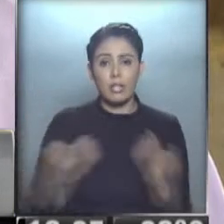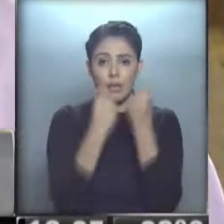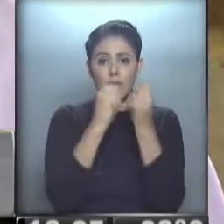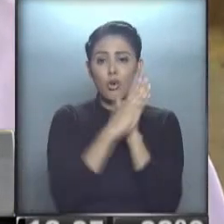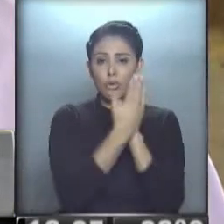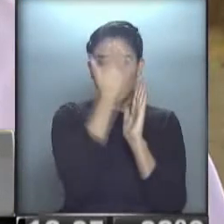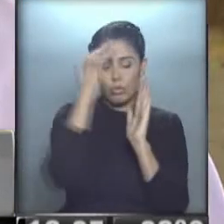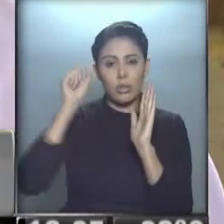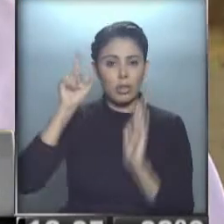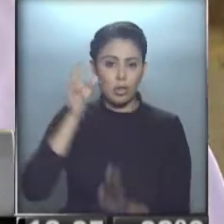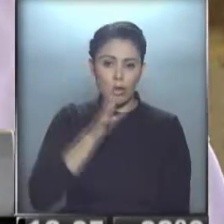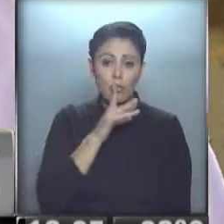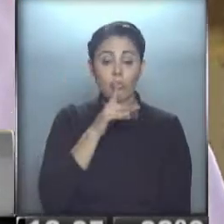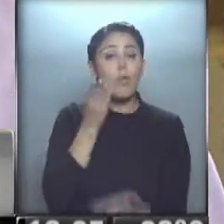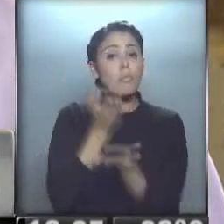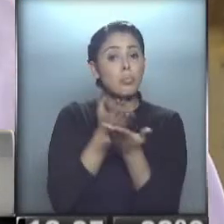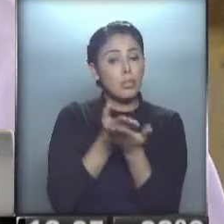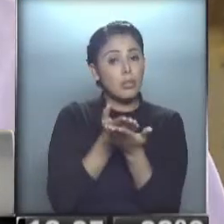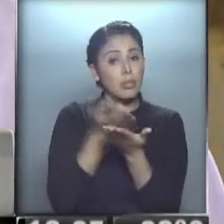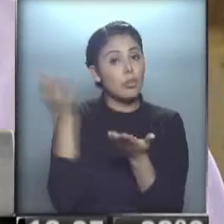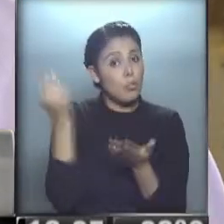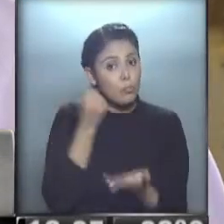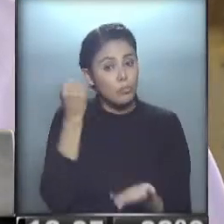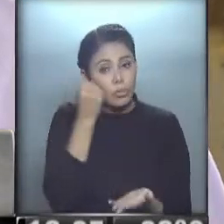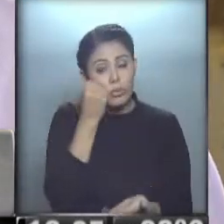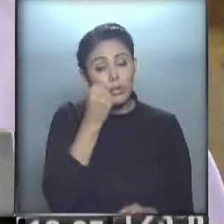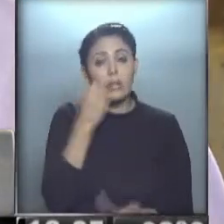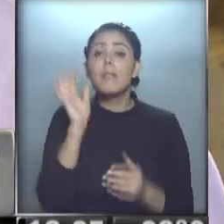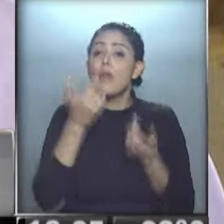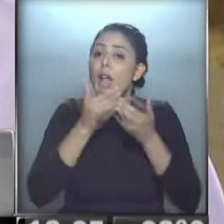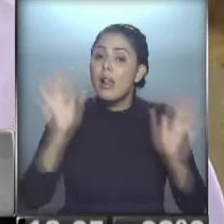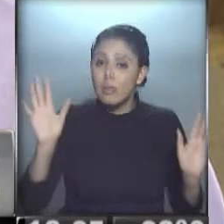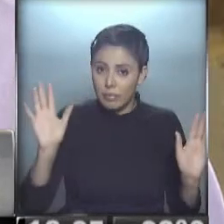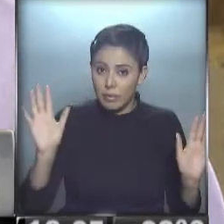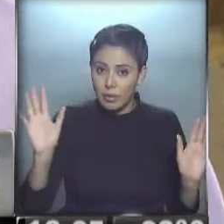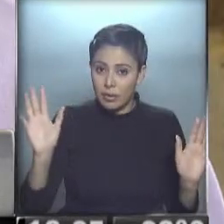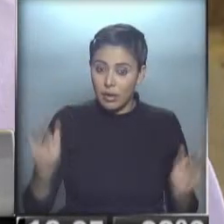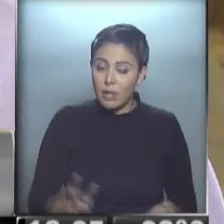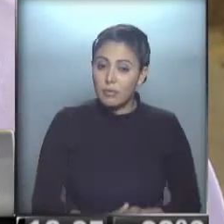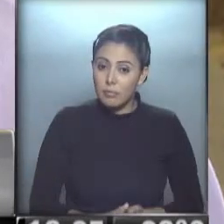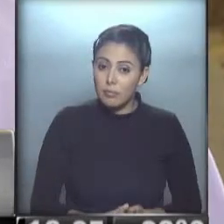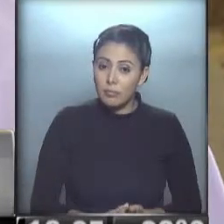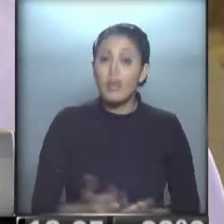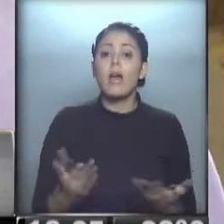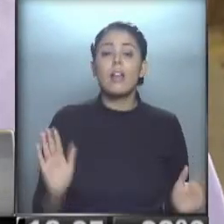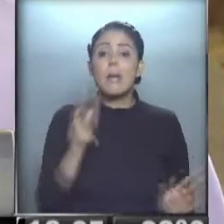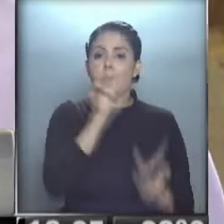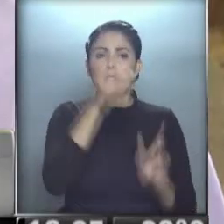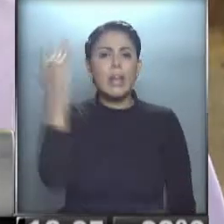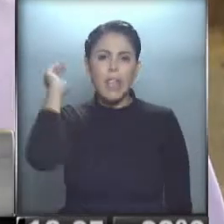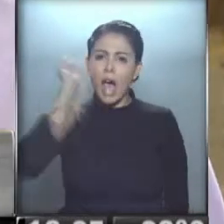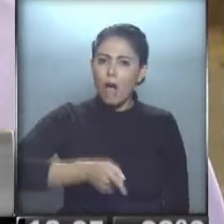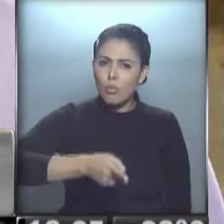hay una amnistía amplia y que liberaría a acusados